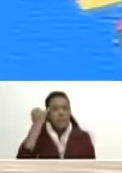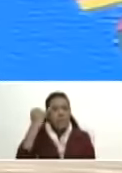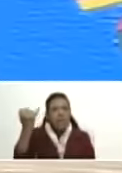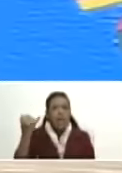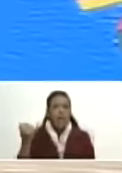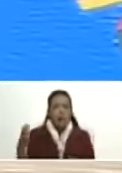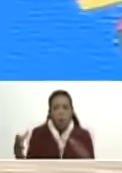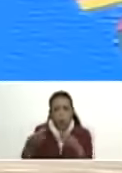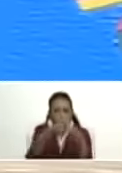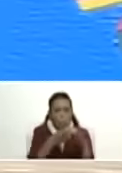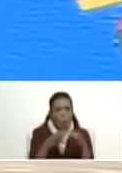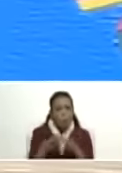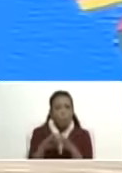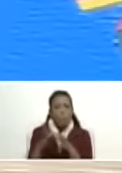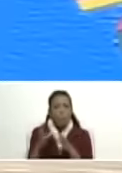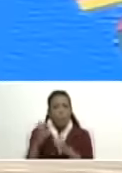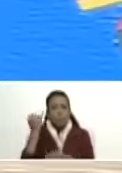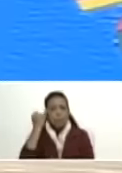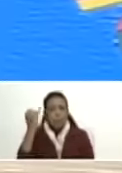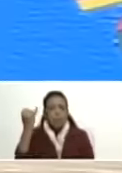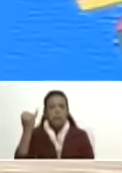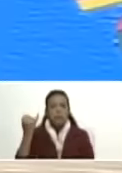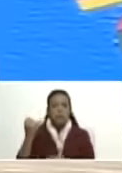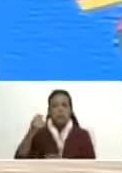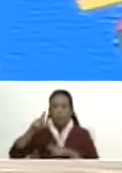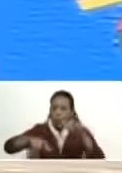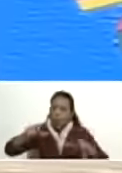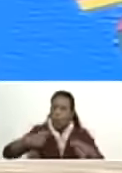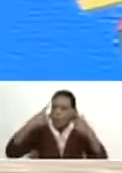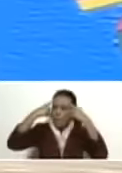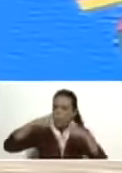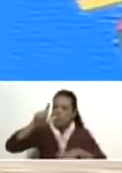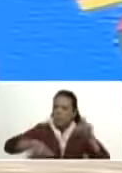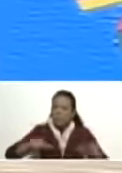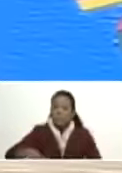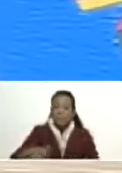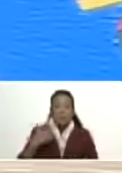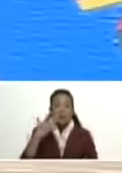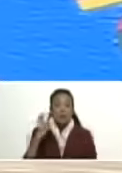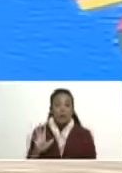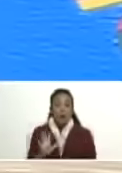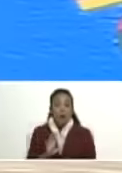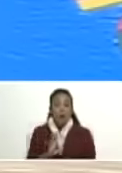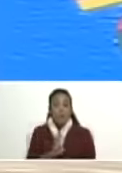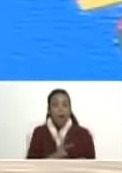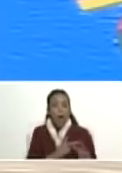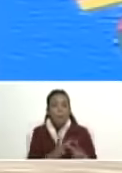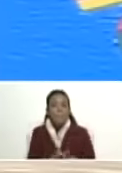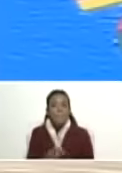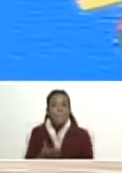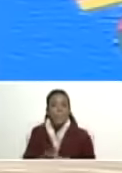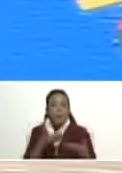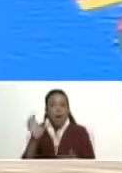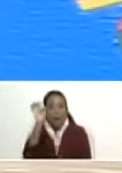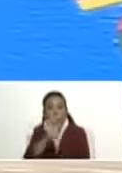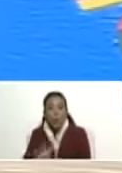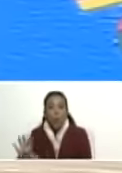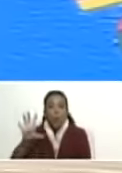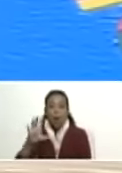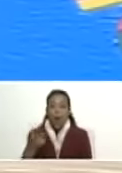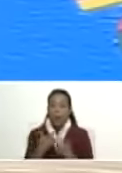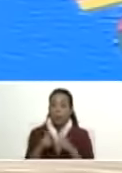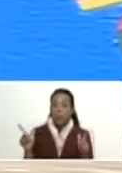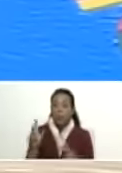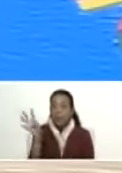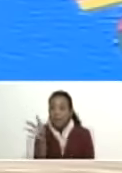una corriente muy poderosa que ante el rumor de la voluntad británica de entregar la independencia a